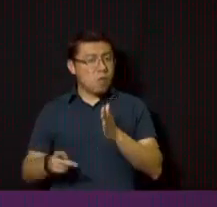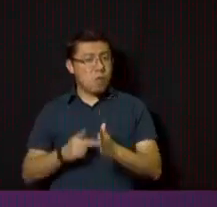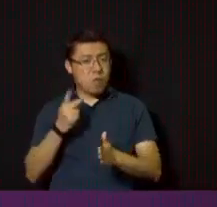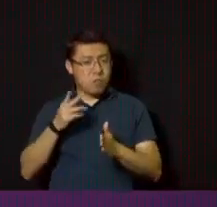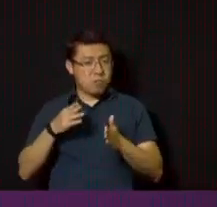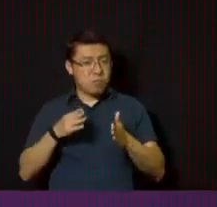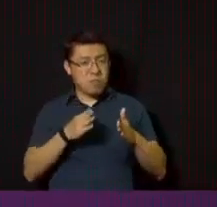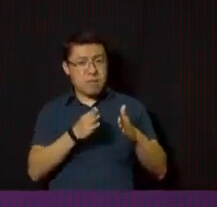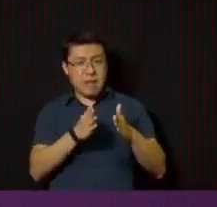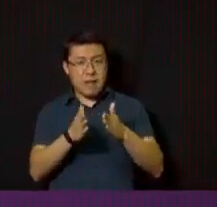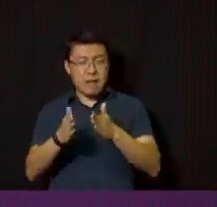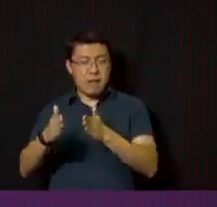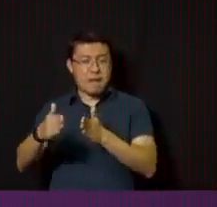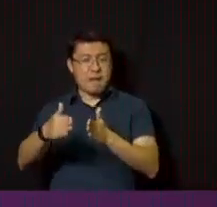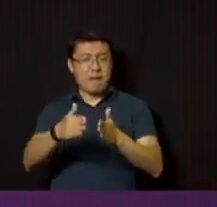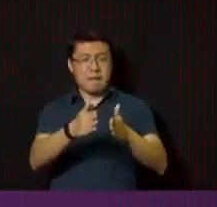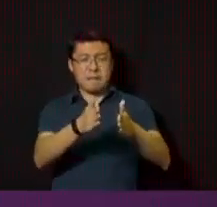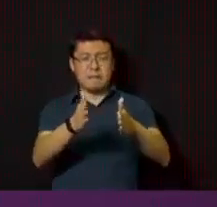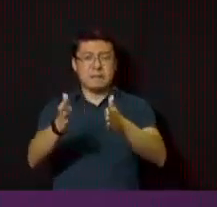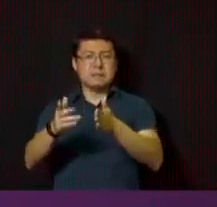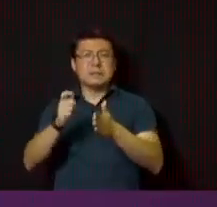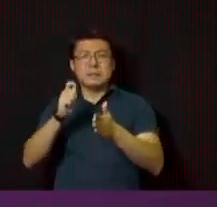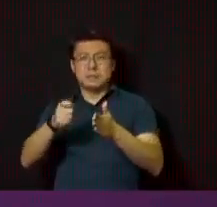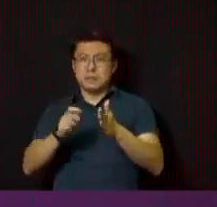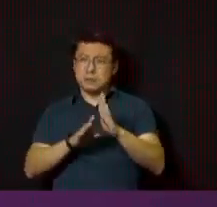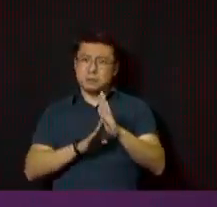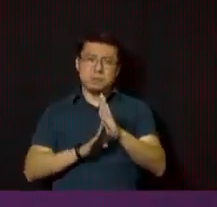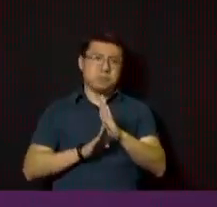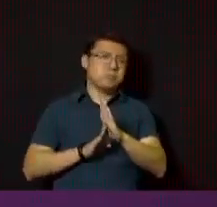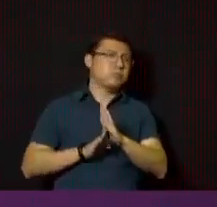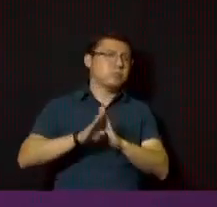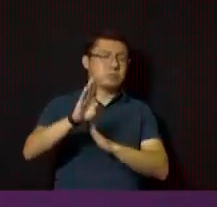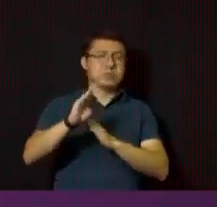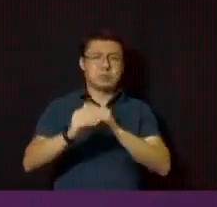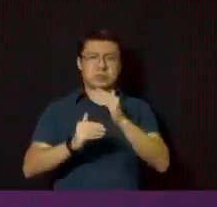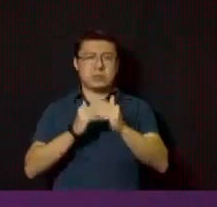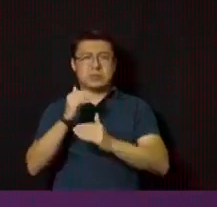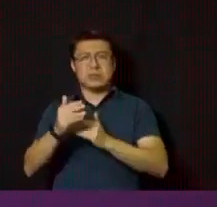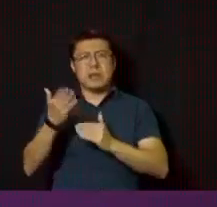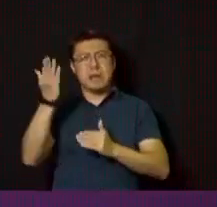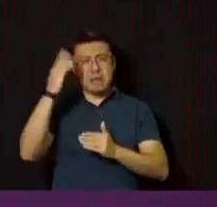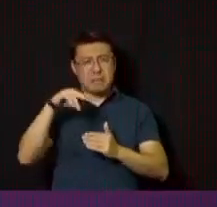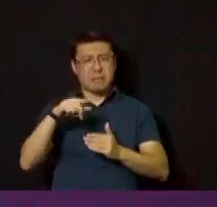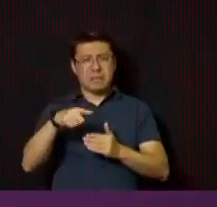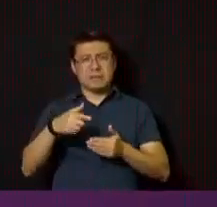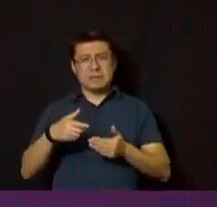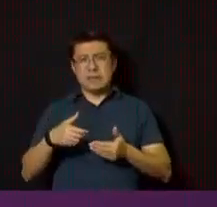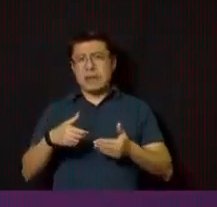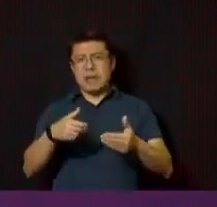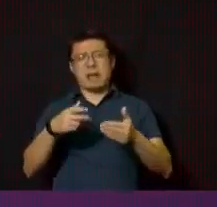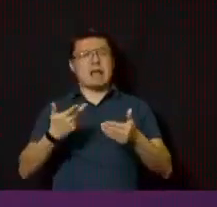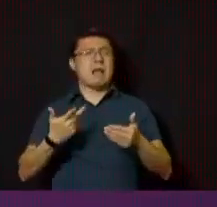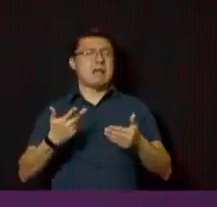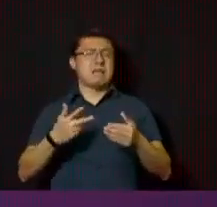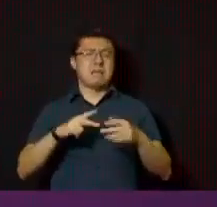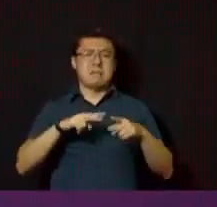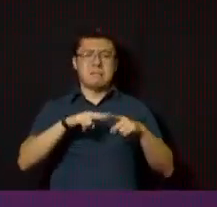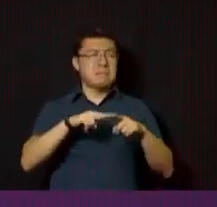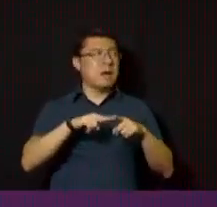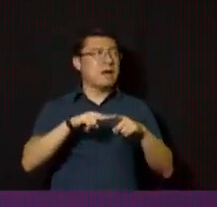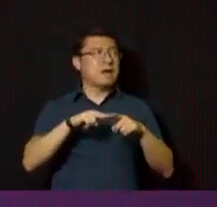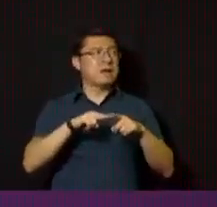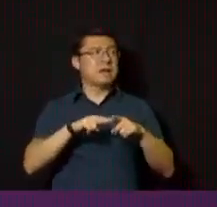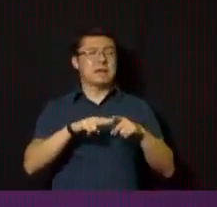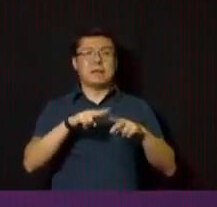camino que tú viviste de mucho crecimiento exponencial, de estar durmiendo en la banca de un parque, de estar,